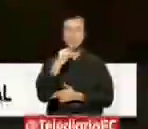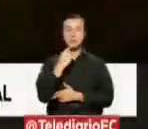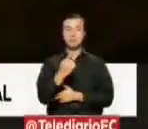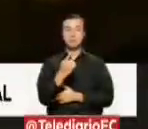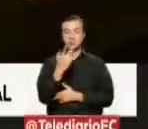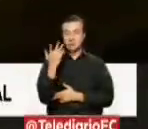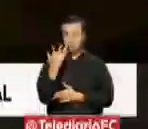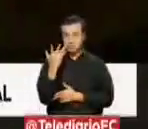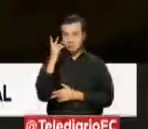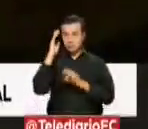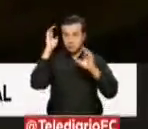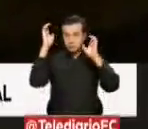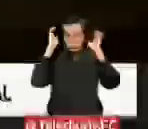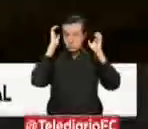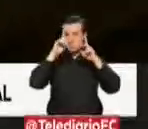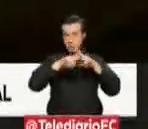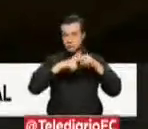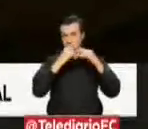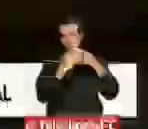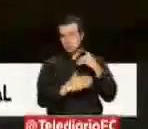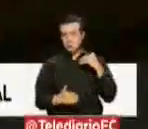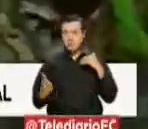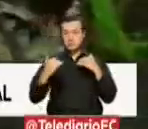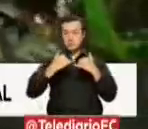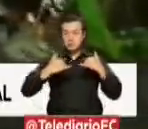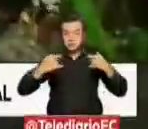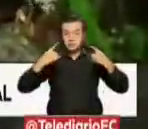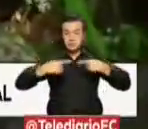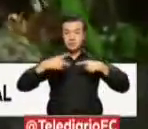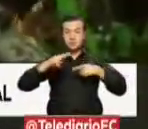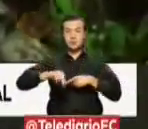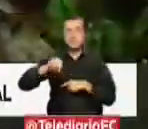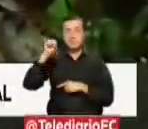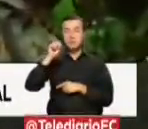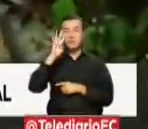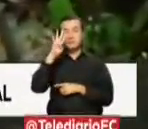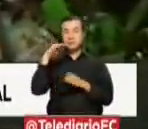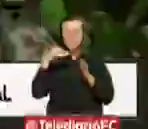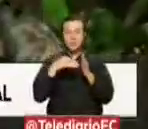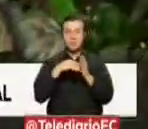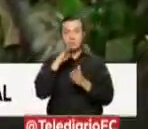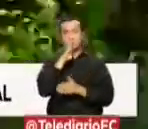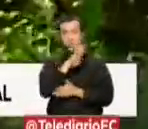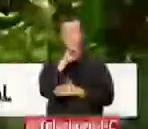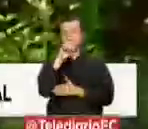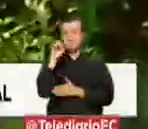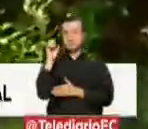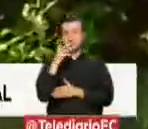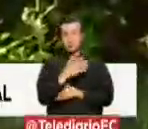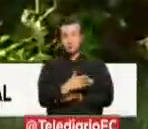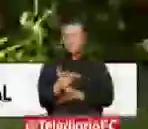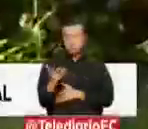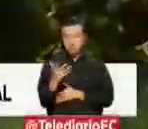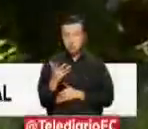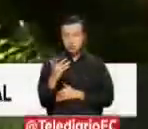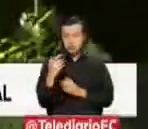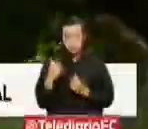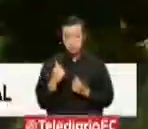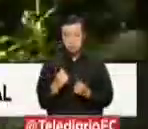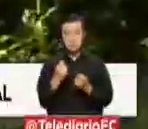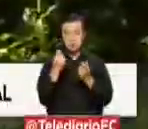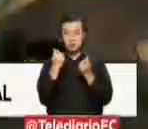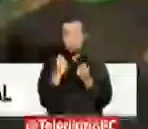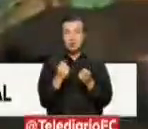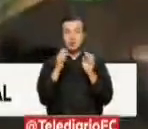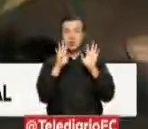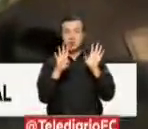además que la estrategia inicial está en la frontera norte con el despliegue de 4.400 efectivos y con una asignación presupuestaria